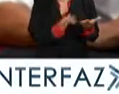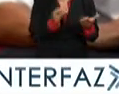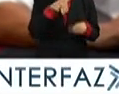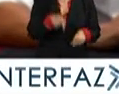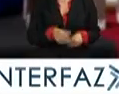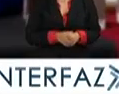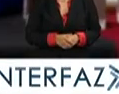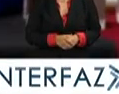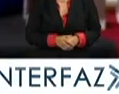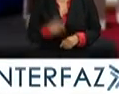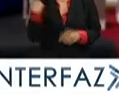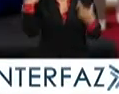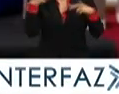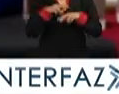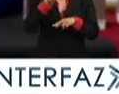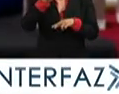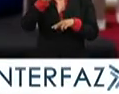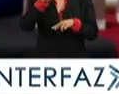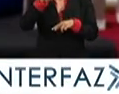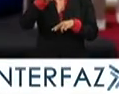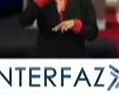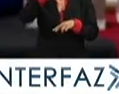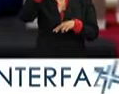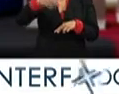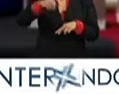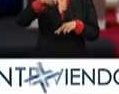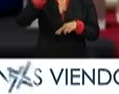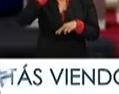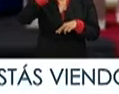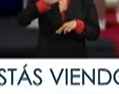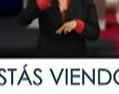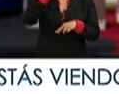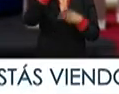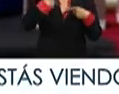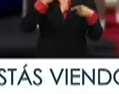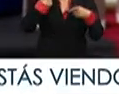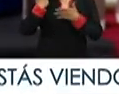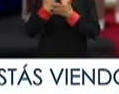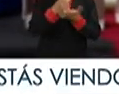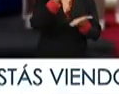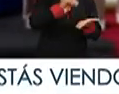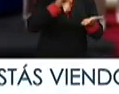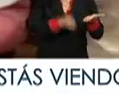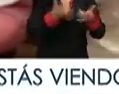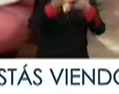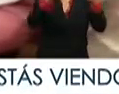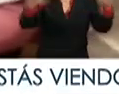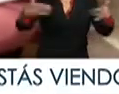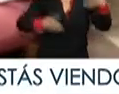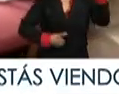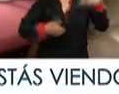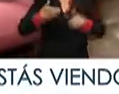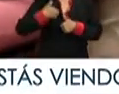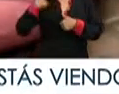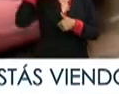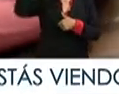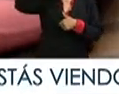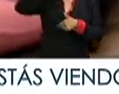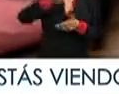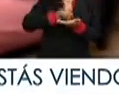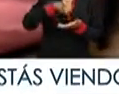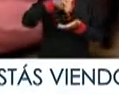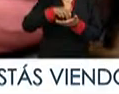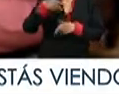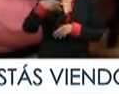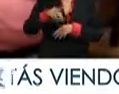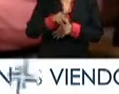aquí. El maestro Treviño dijo que los 54 participantes serán un referente de la historia teatral que viene para Saltillo.